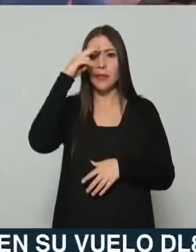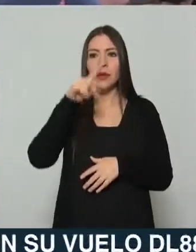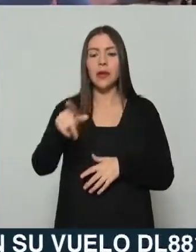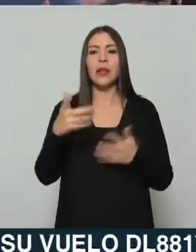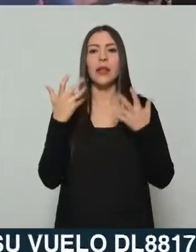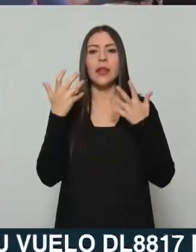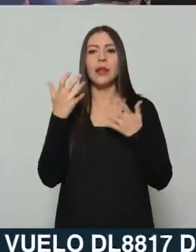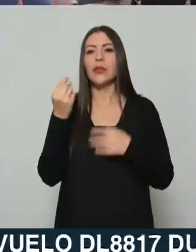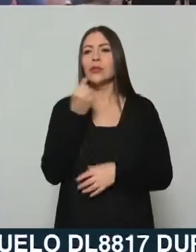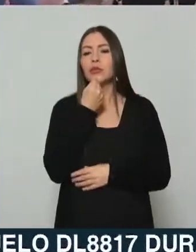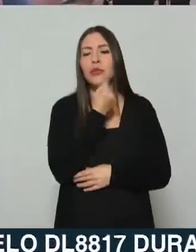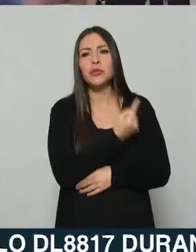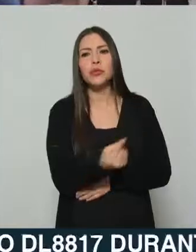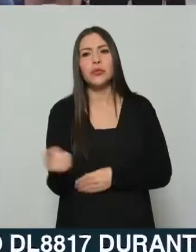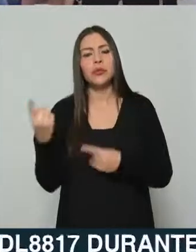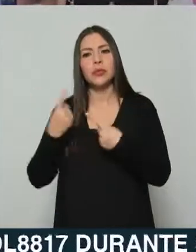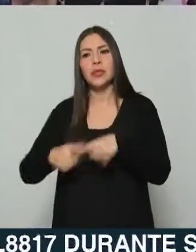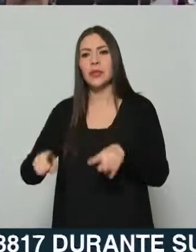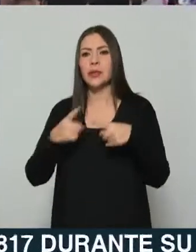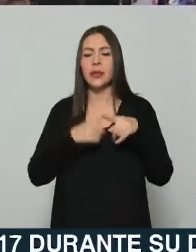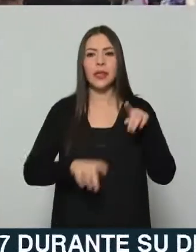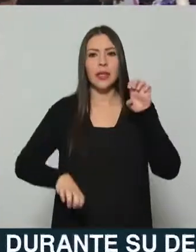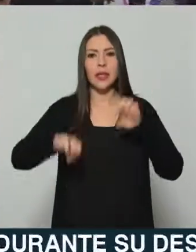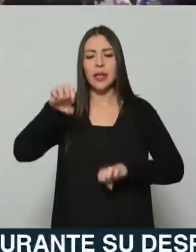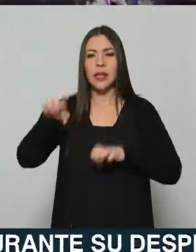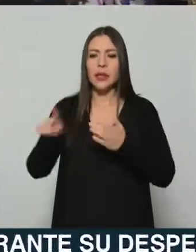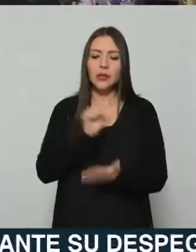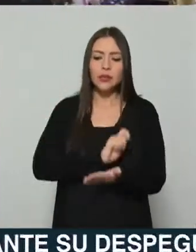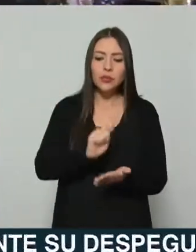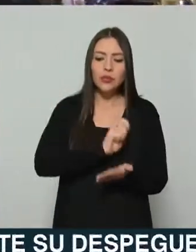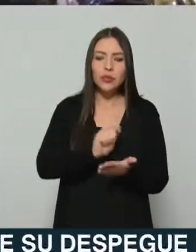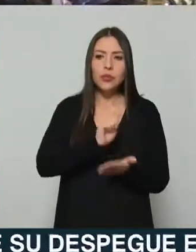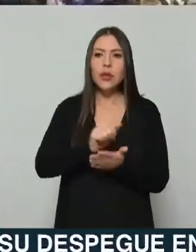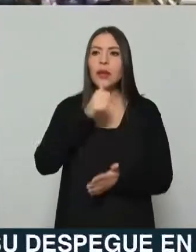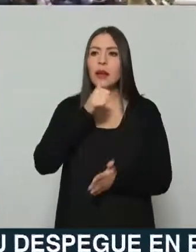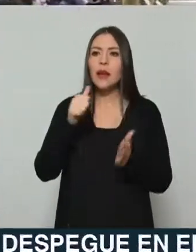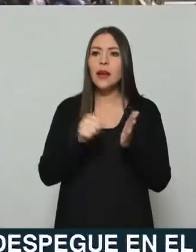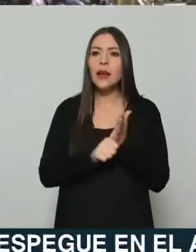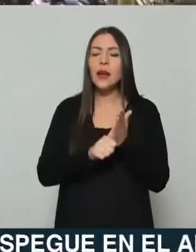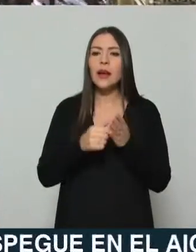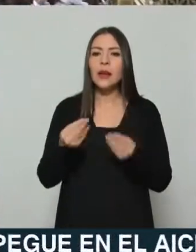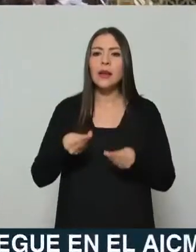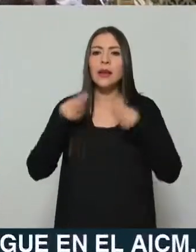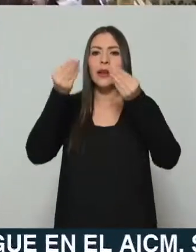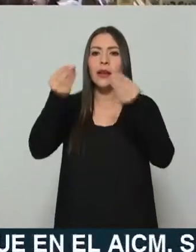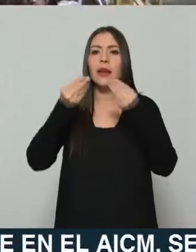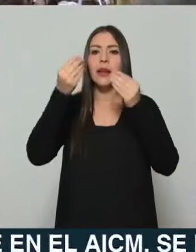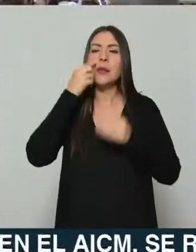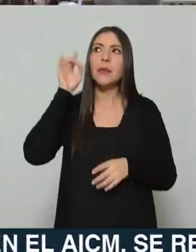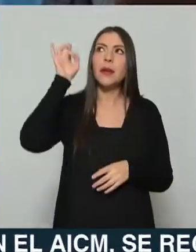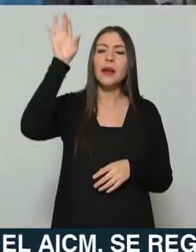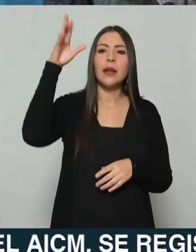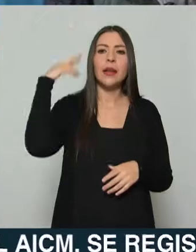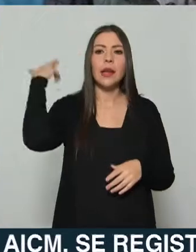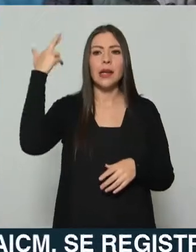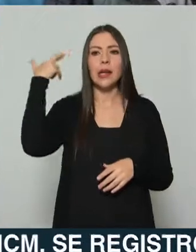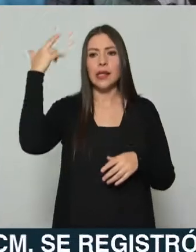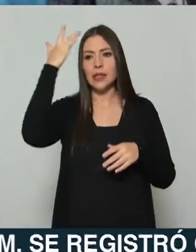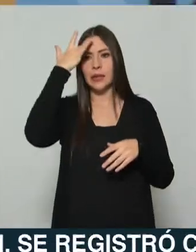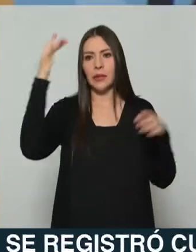es que aquí niños de todas las edades vienen a escribir y a entregar su carta con destino a los Reyes Magos.